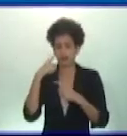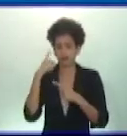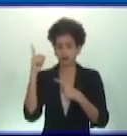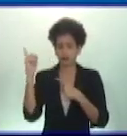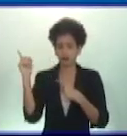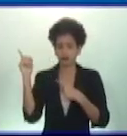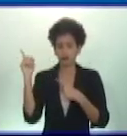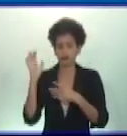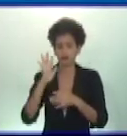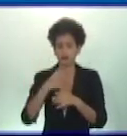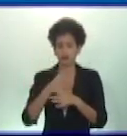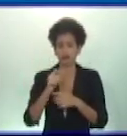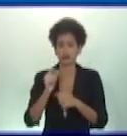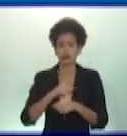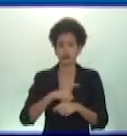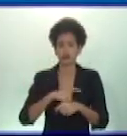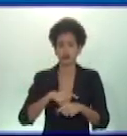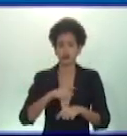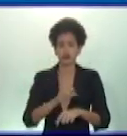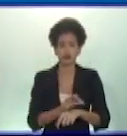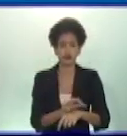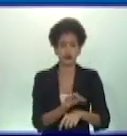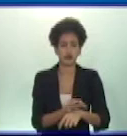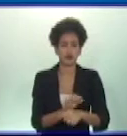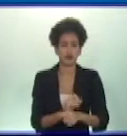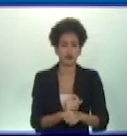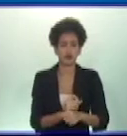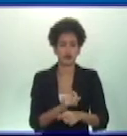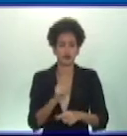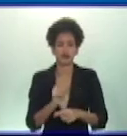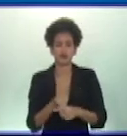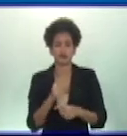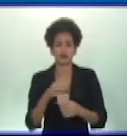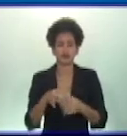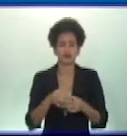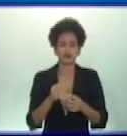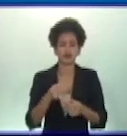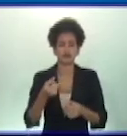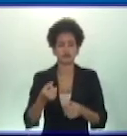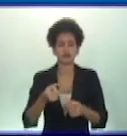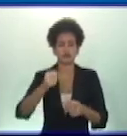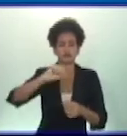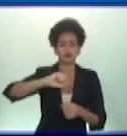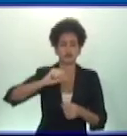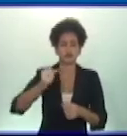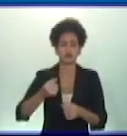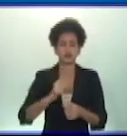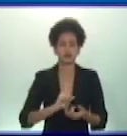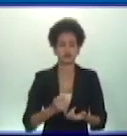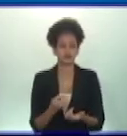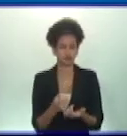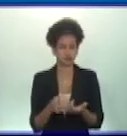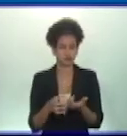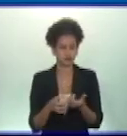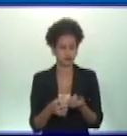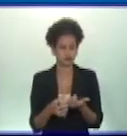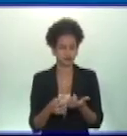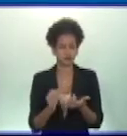y el reloj de péndulo. Pero con el tiempo esto se ha ido perfeccionando y el hombre ha creado otros instrumentos, como es el